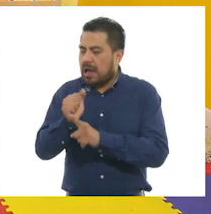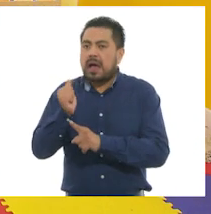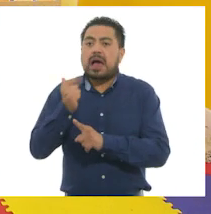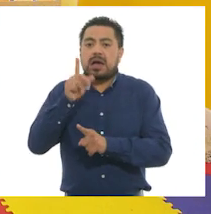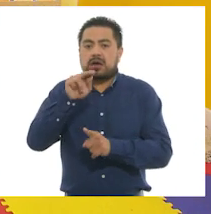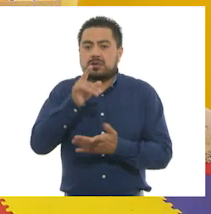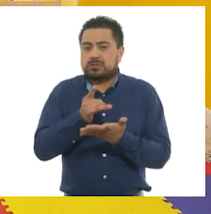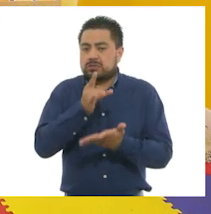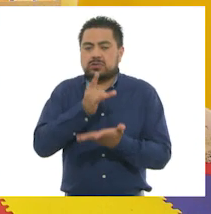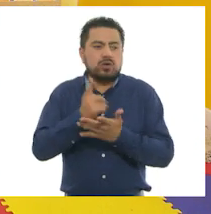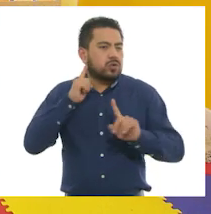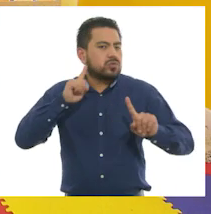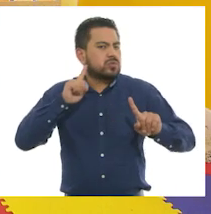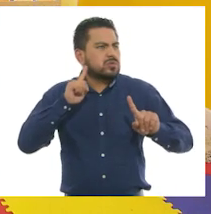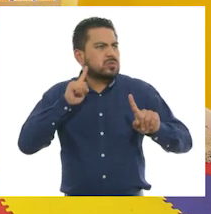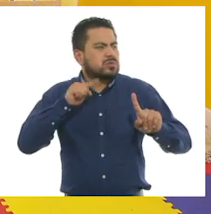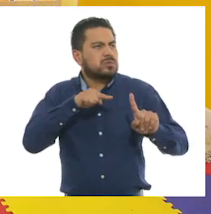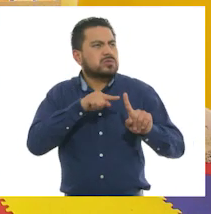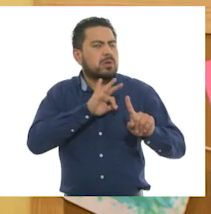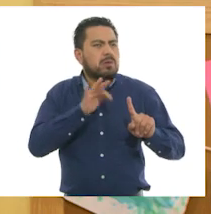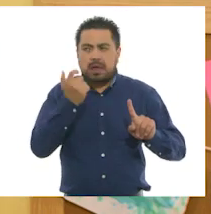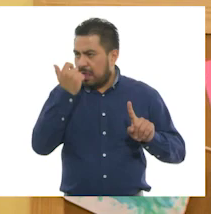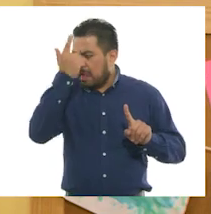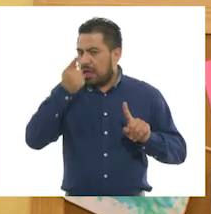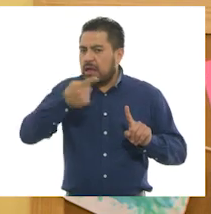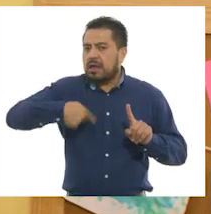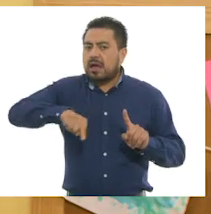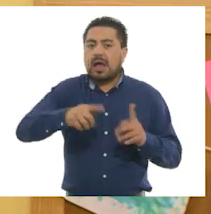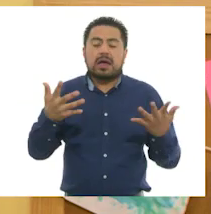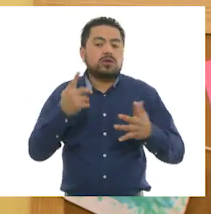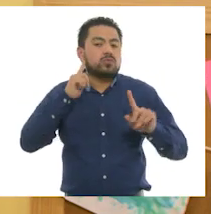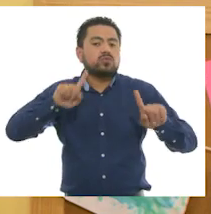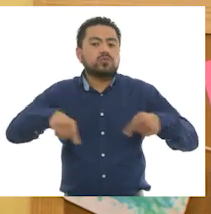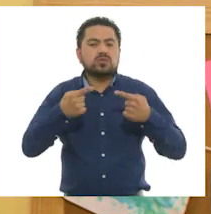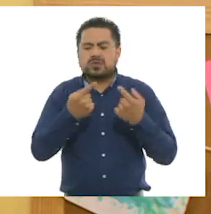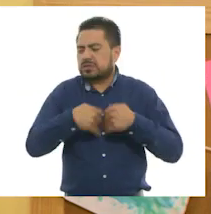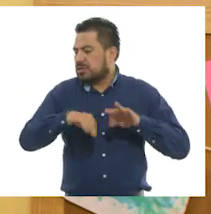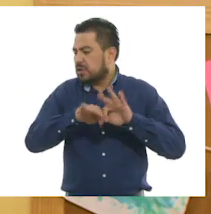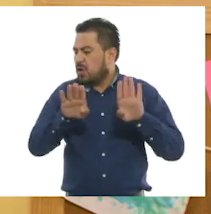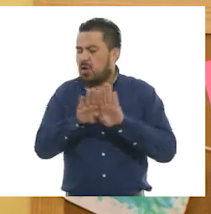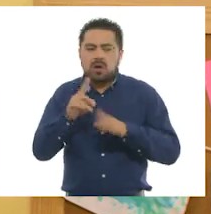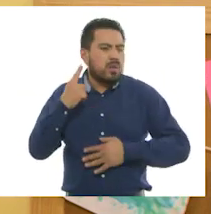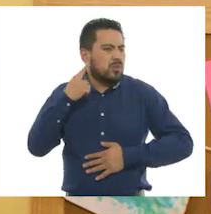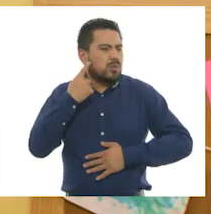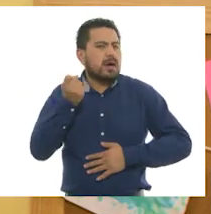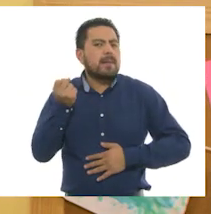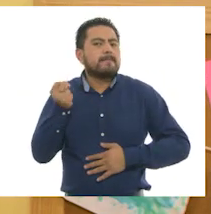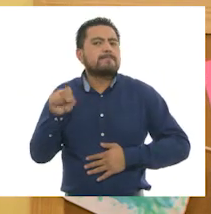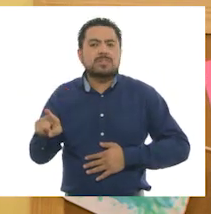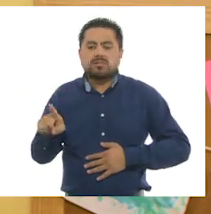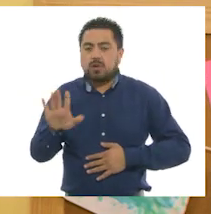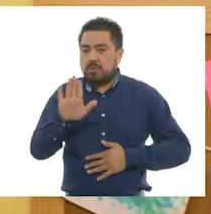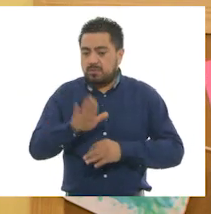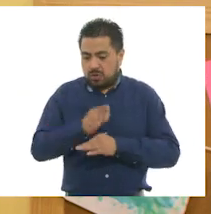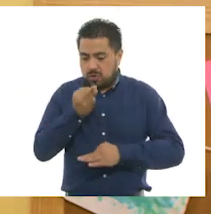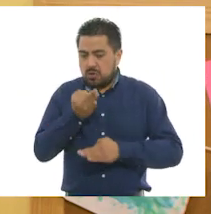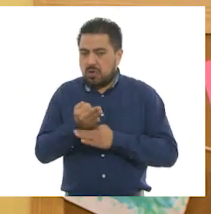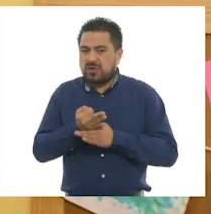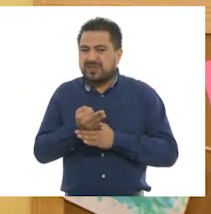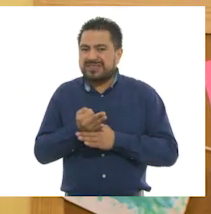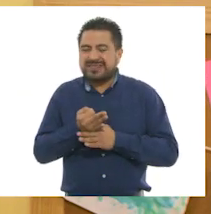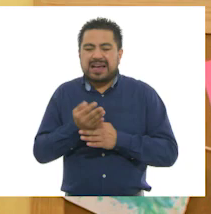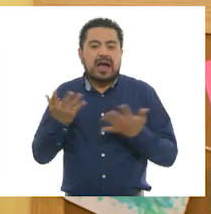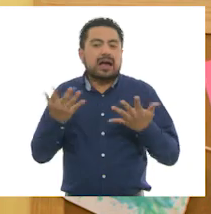solo escuchamos, sino que también podemos crear. Hacer música es tan importante como escucharla. Por eso hoy vamos a